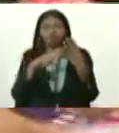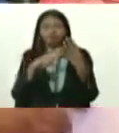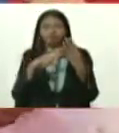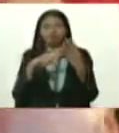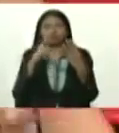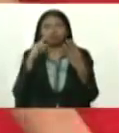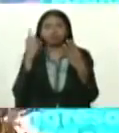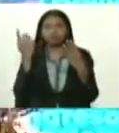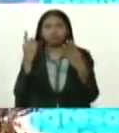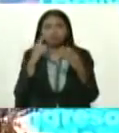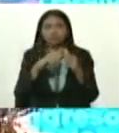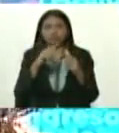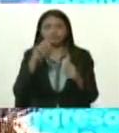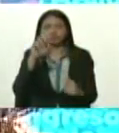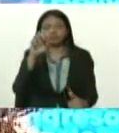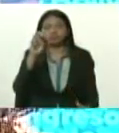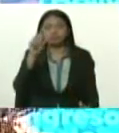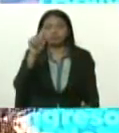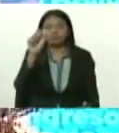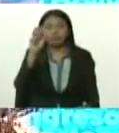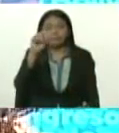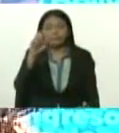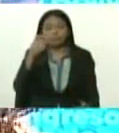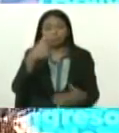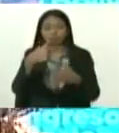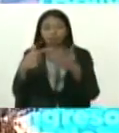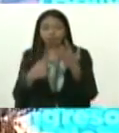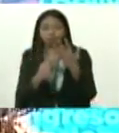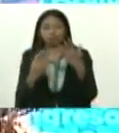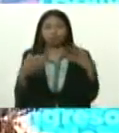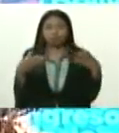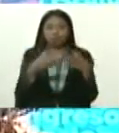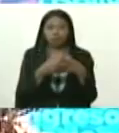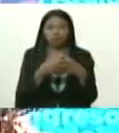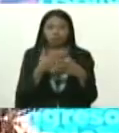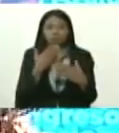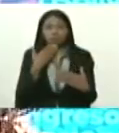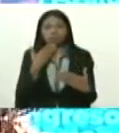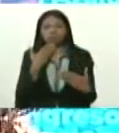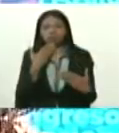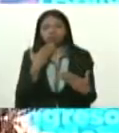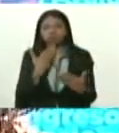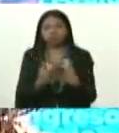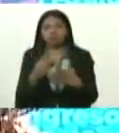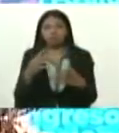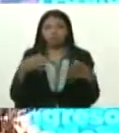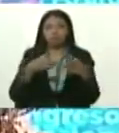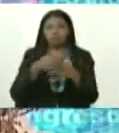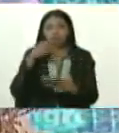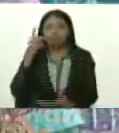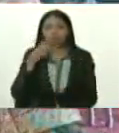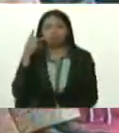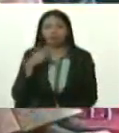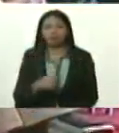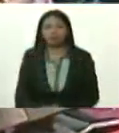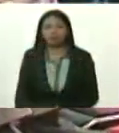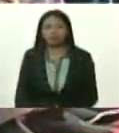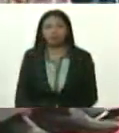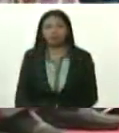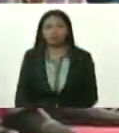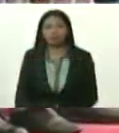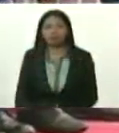a Eugenio Pérez y a Yerso Granda, compañero del equipo político.